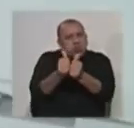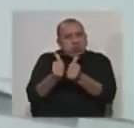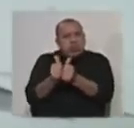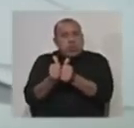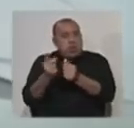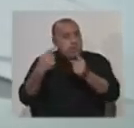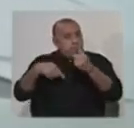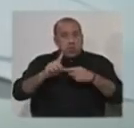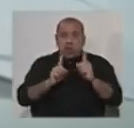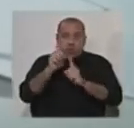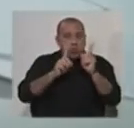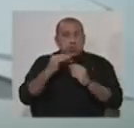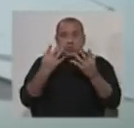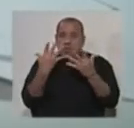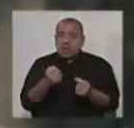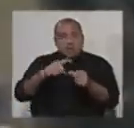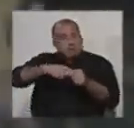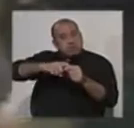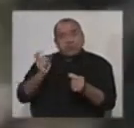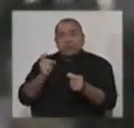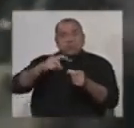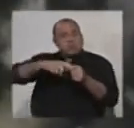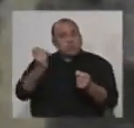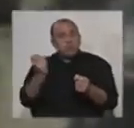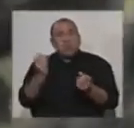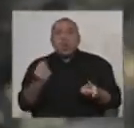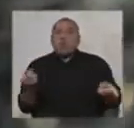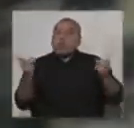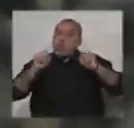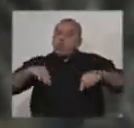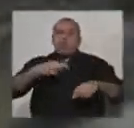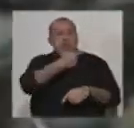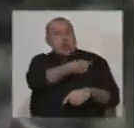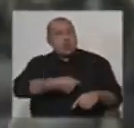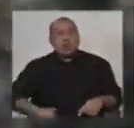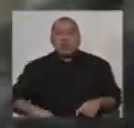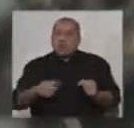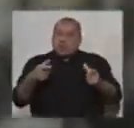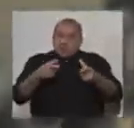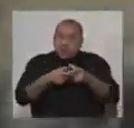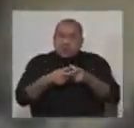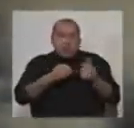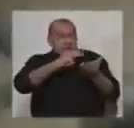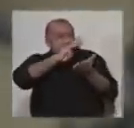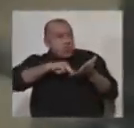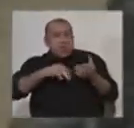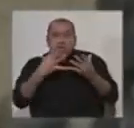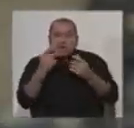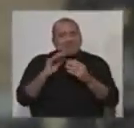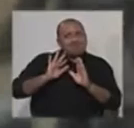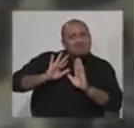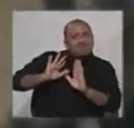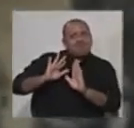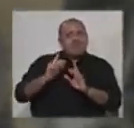nacionalistas que hablan de volver al estado-nación incluso más chico como el caso de cataluña entonces pero no no lo miremos